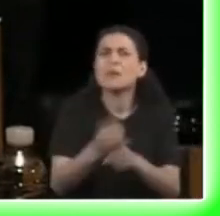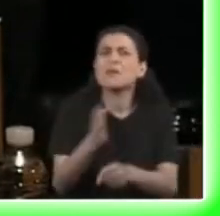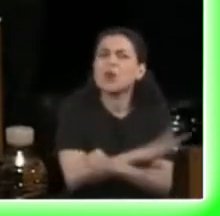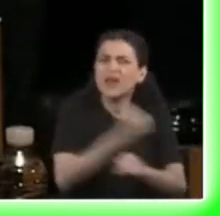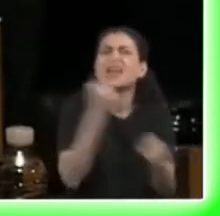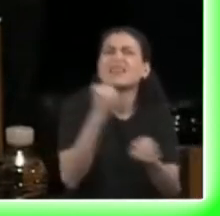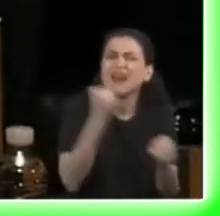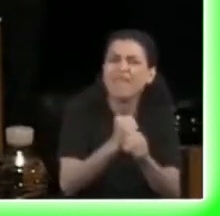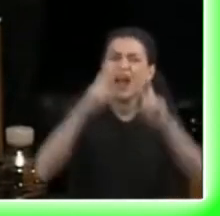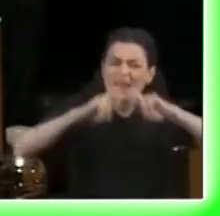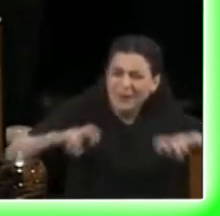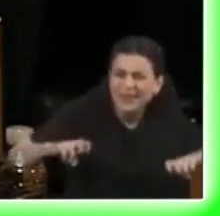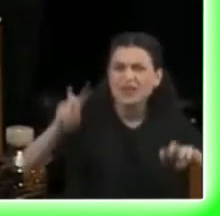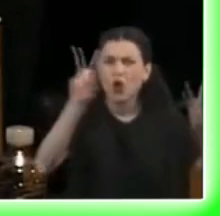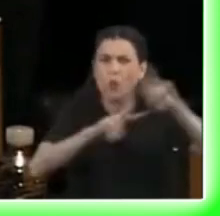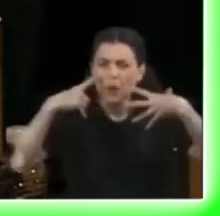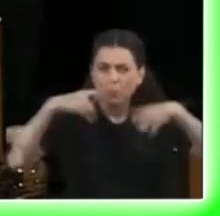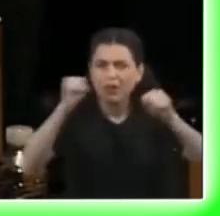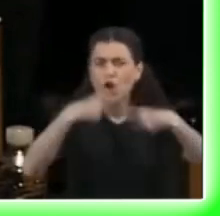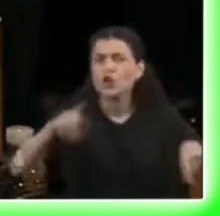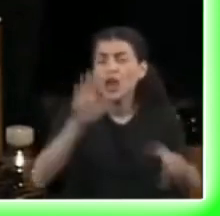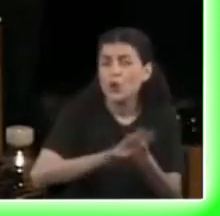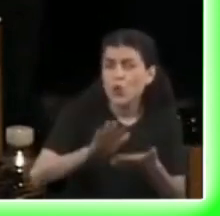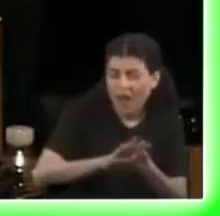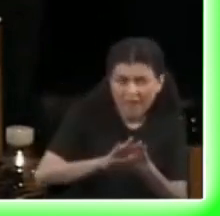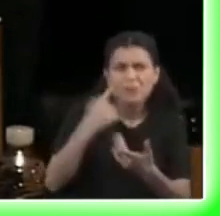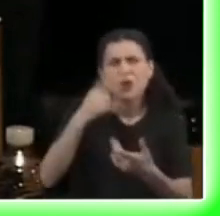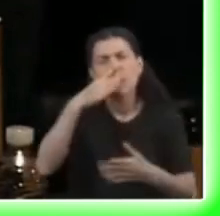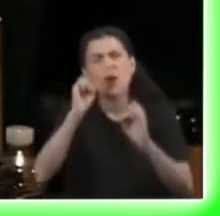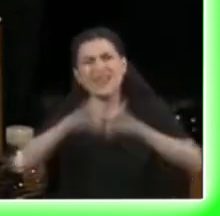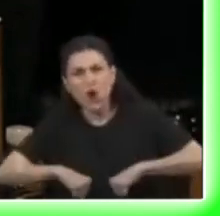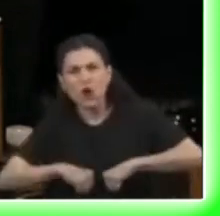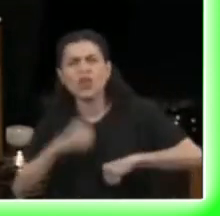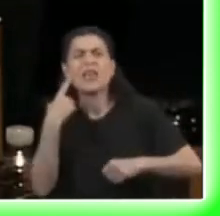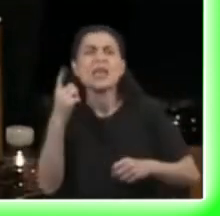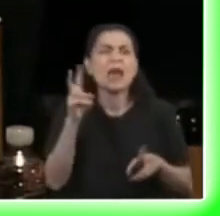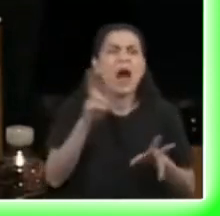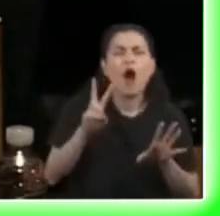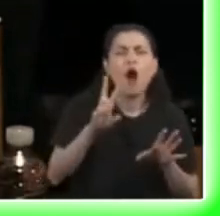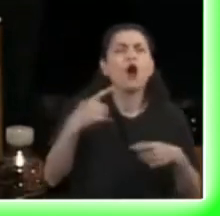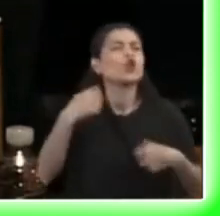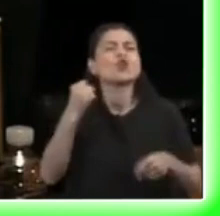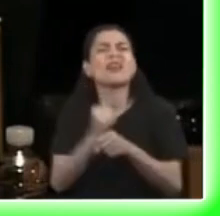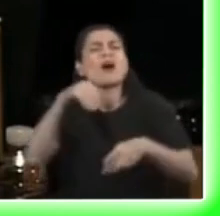la gente le interesa o no, en lugar de esconderse canallescamente detrás de la fuerza coactiva del Estado.